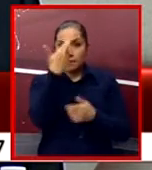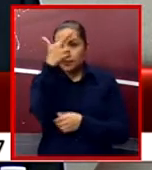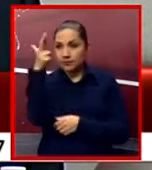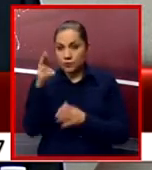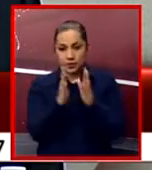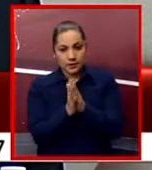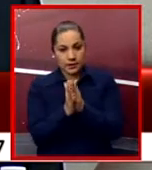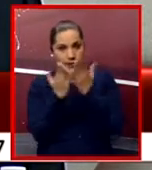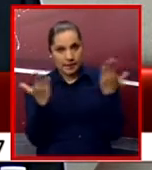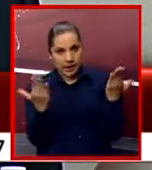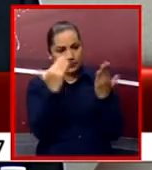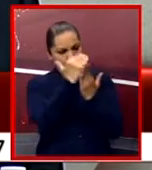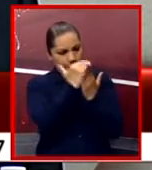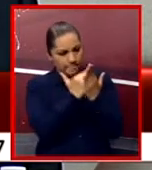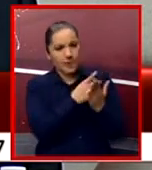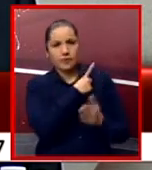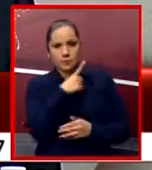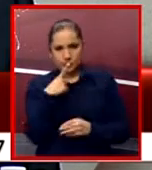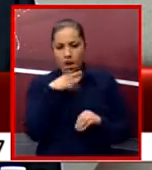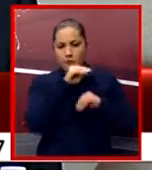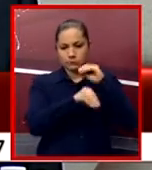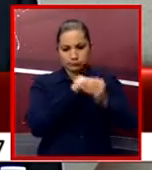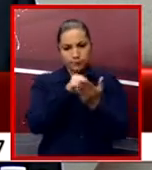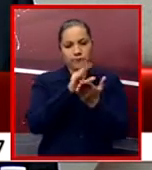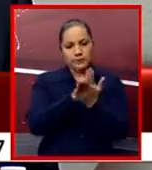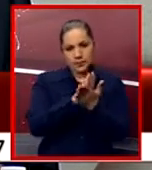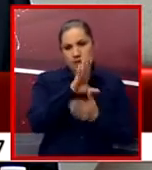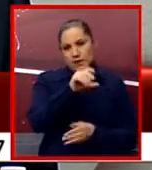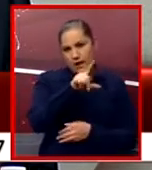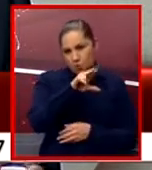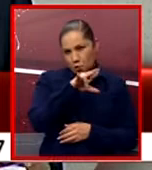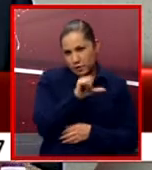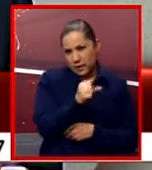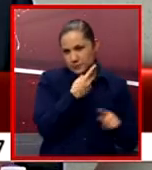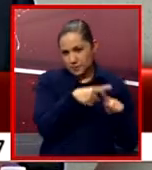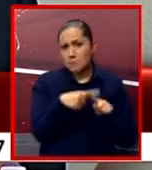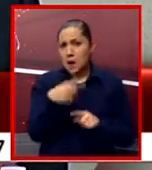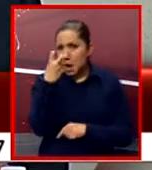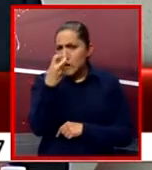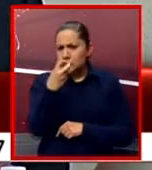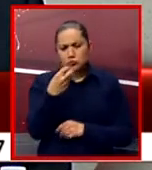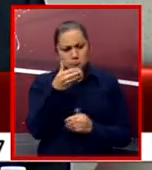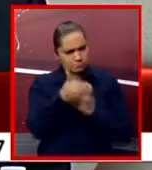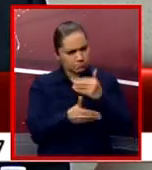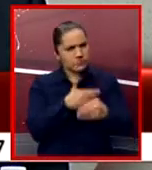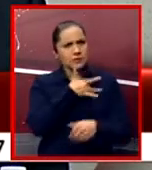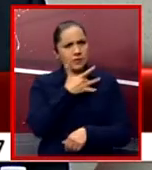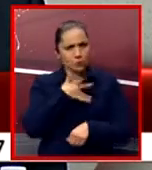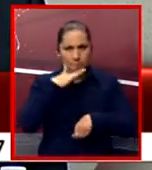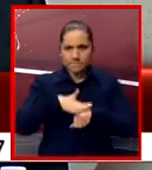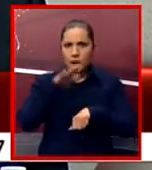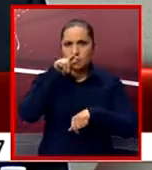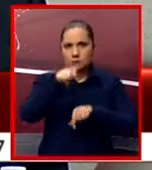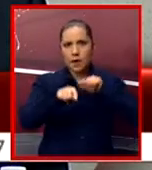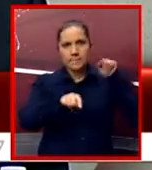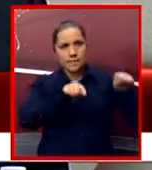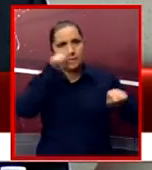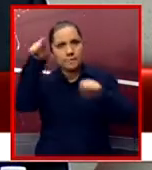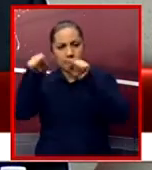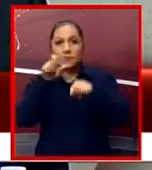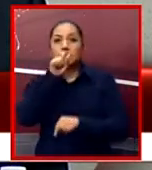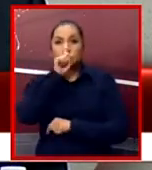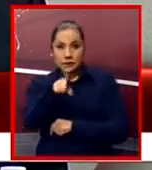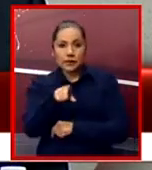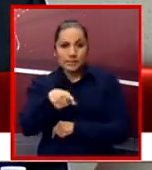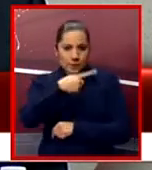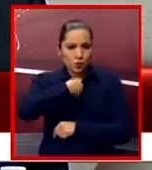que esto pronto, muy pronto, va a estar ampliamente extendido porque se está trabajando con la Cámara,